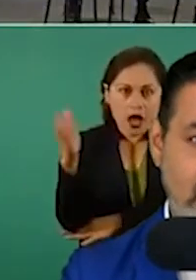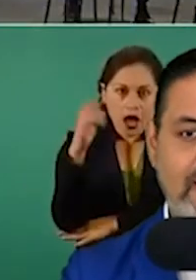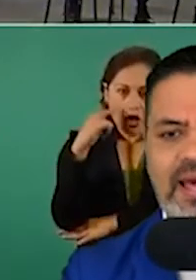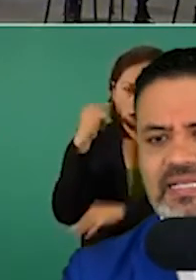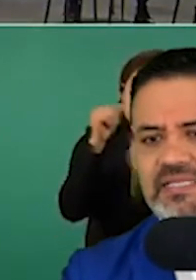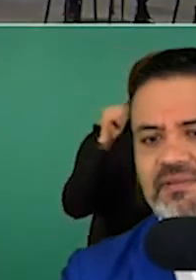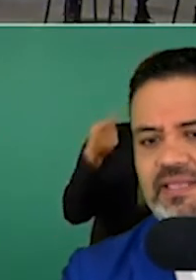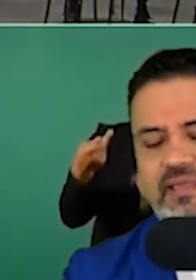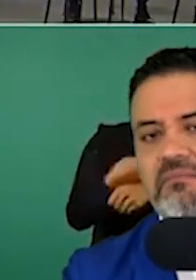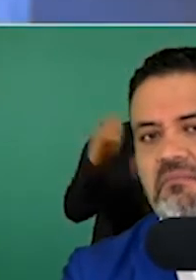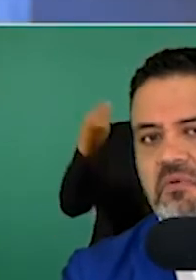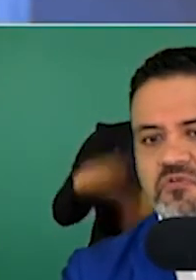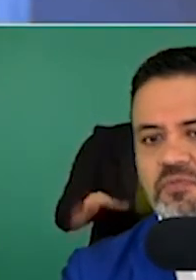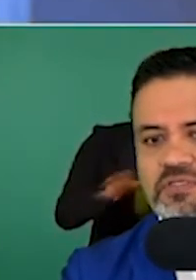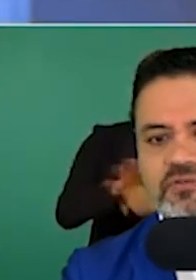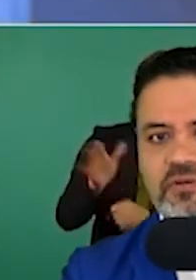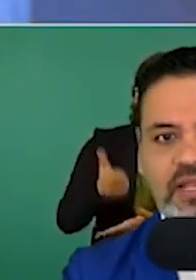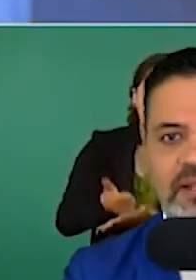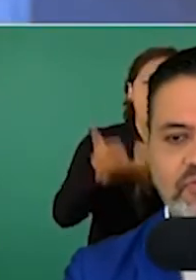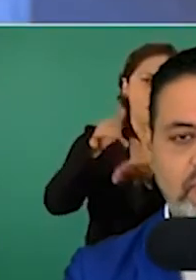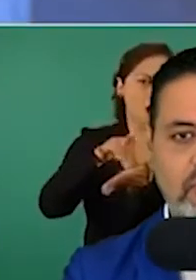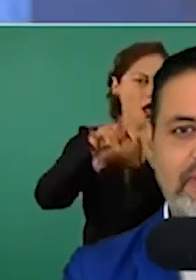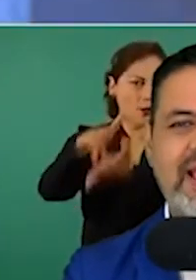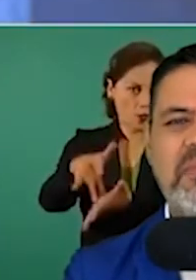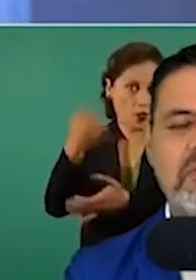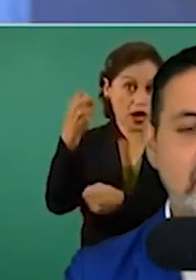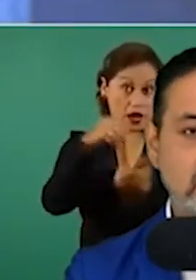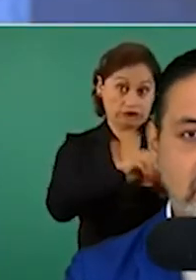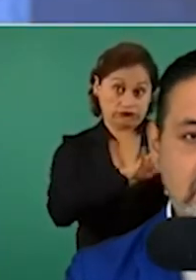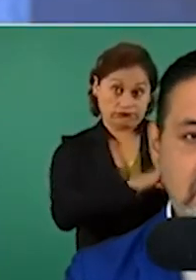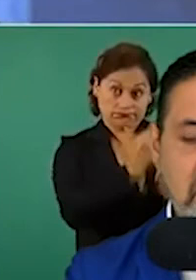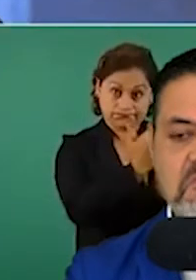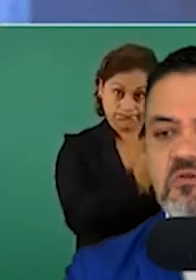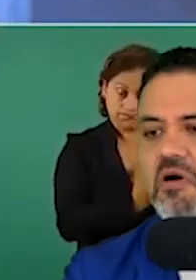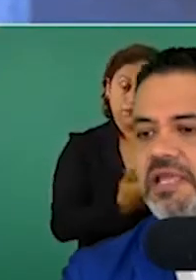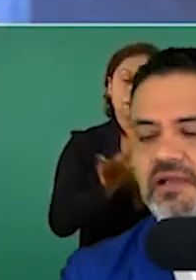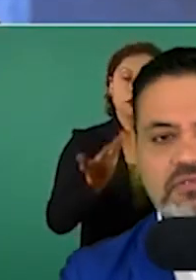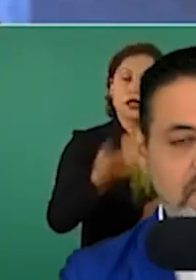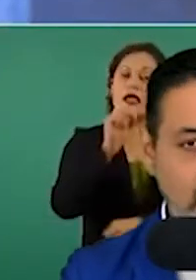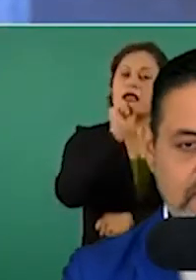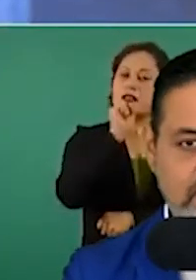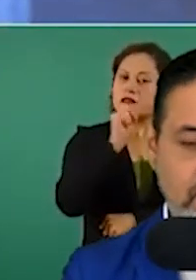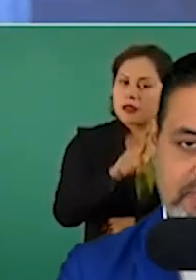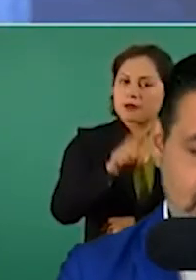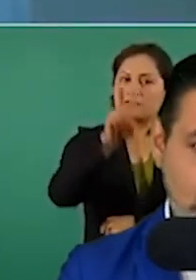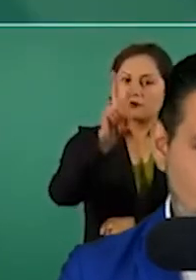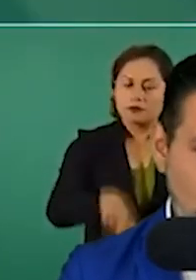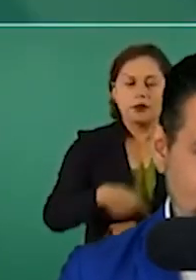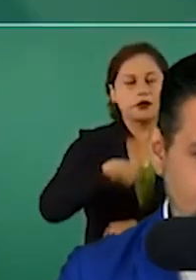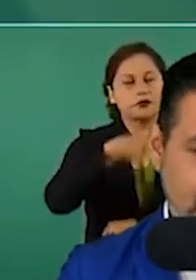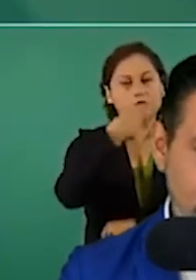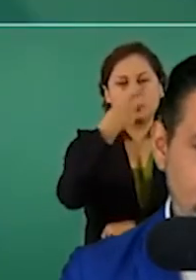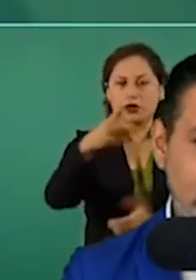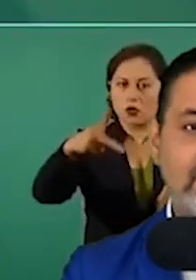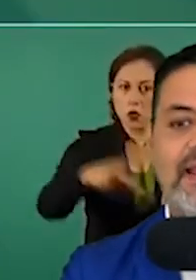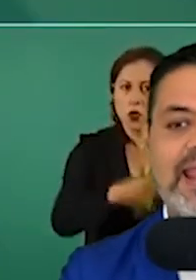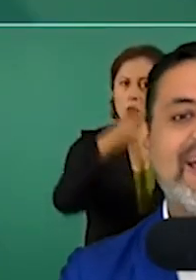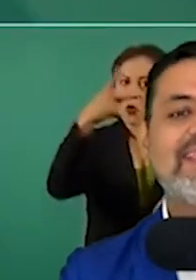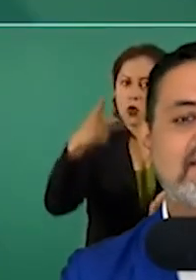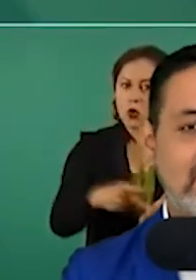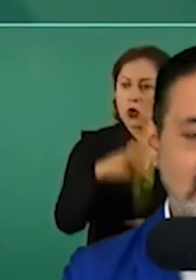ahora, a reserva de que, por supuesto, el asunto no tenga mayor consecuencia, no haya consecuencias, porque seguro no las habrá,